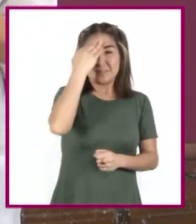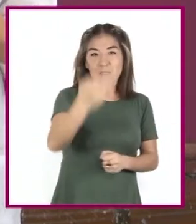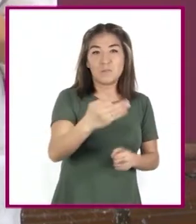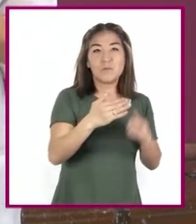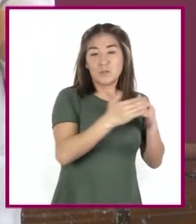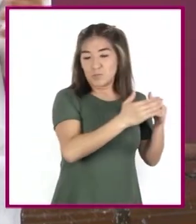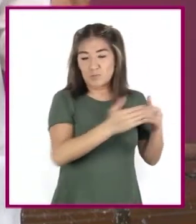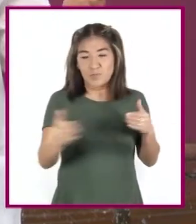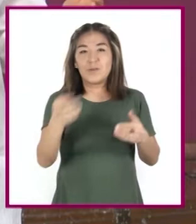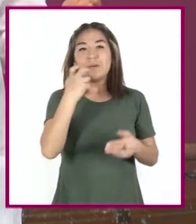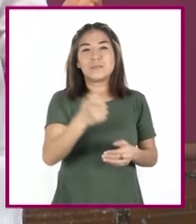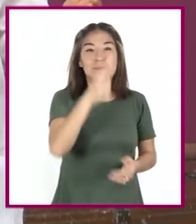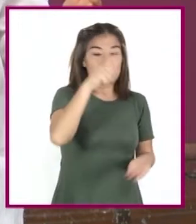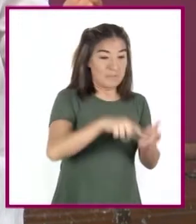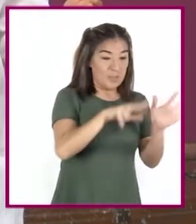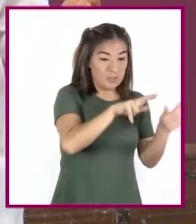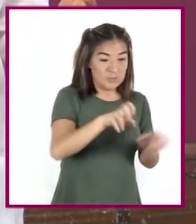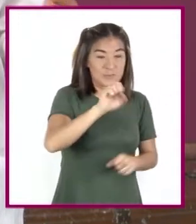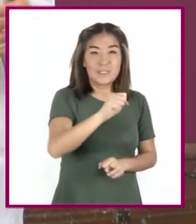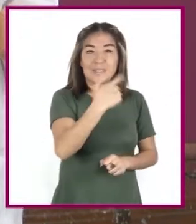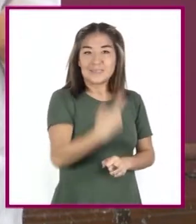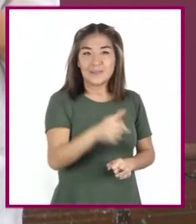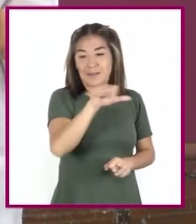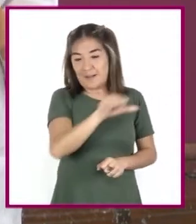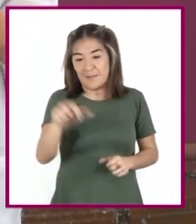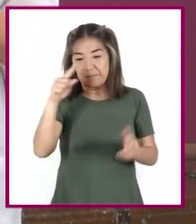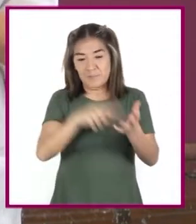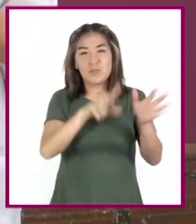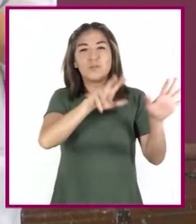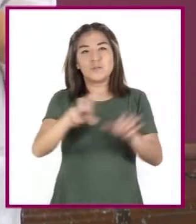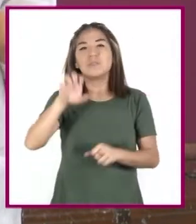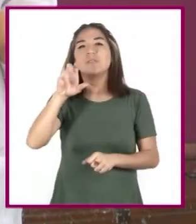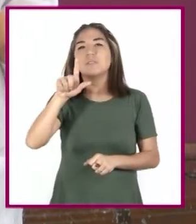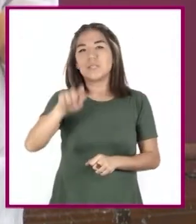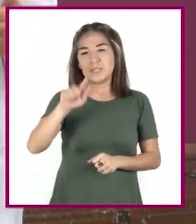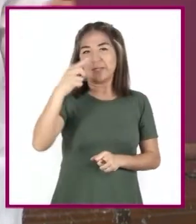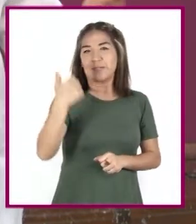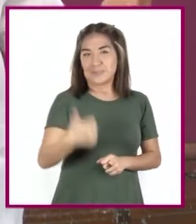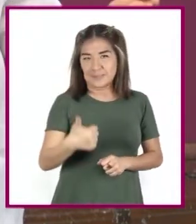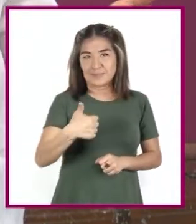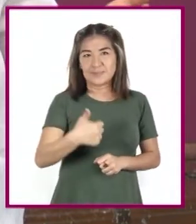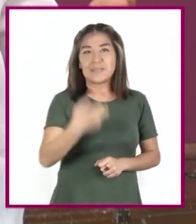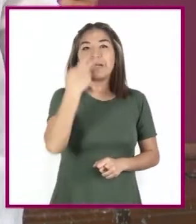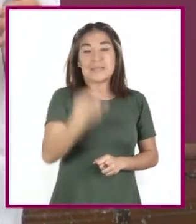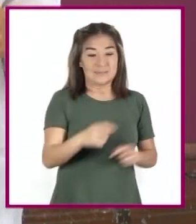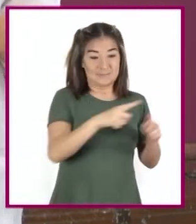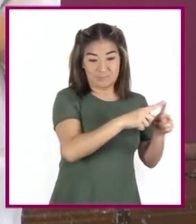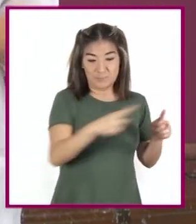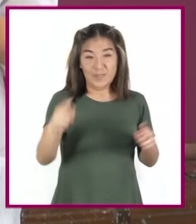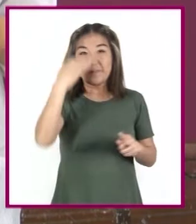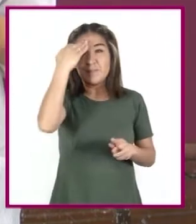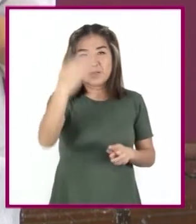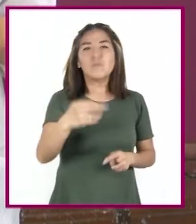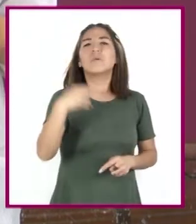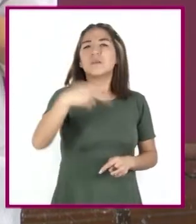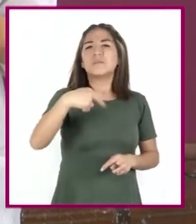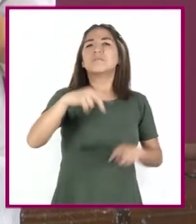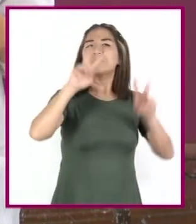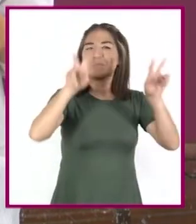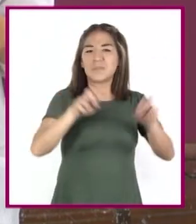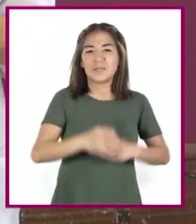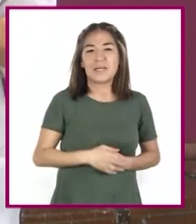comprende de los años de 1867 a 1876, A esta etapa se le conoce como